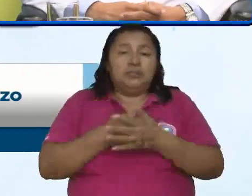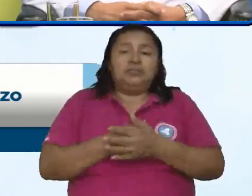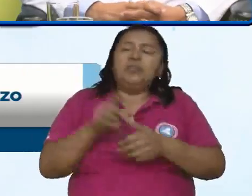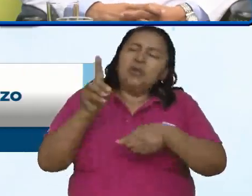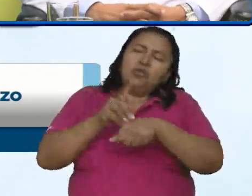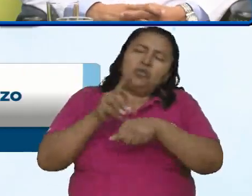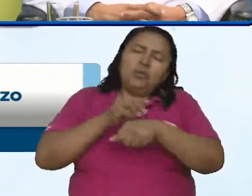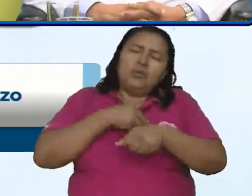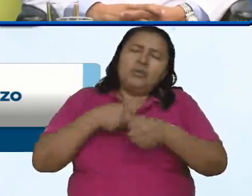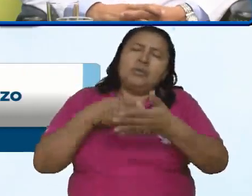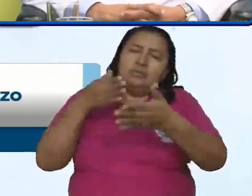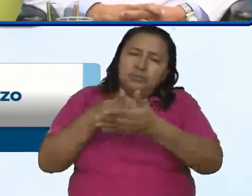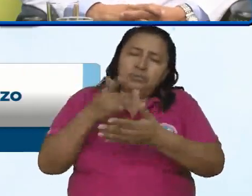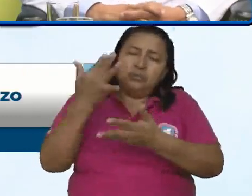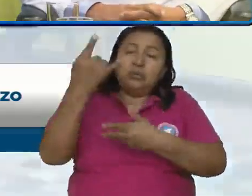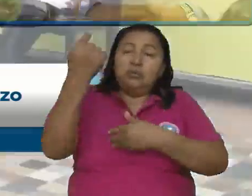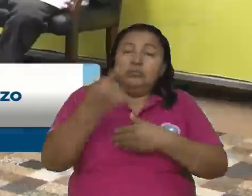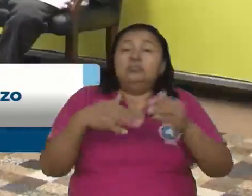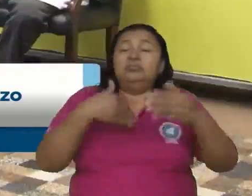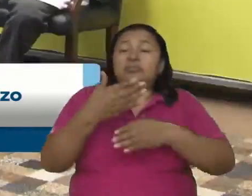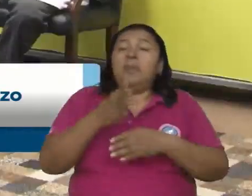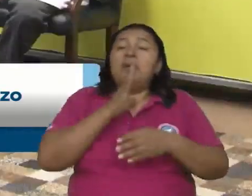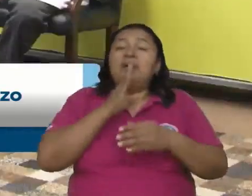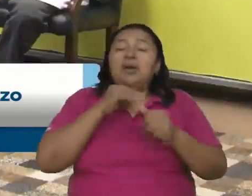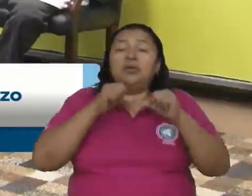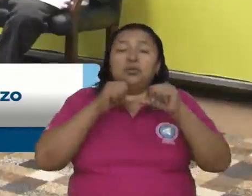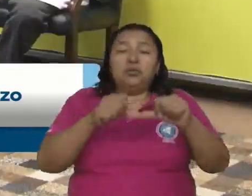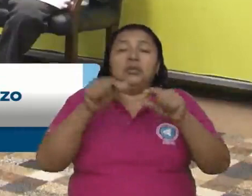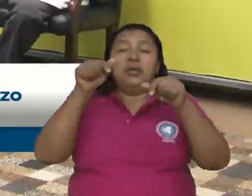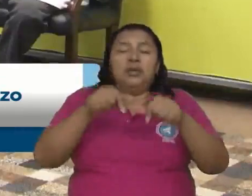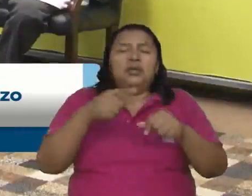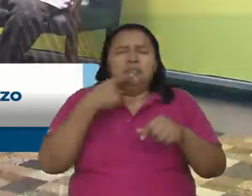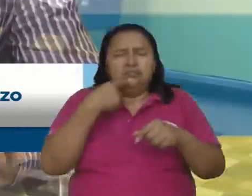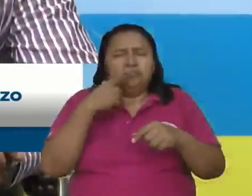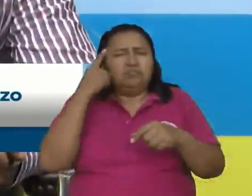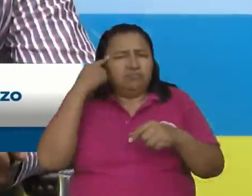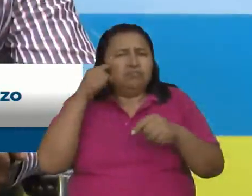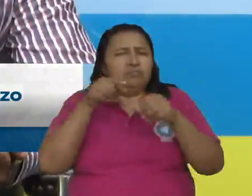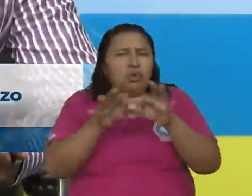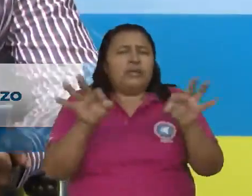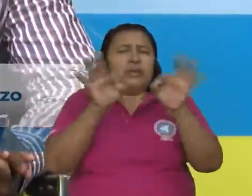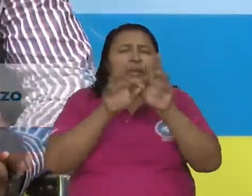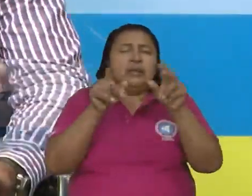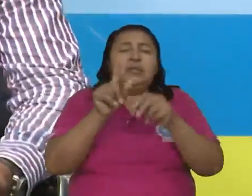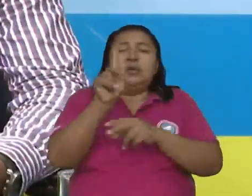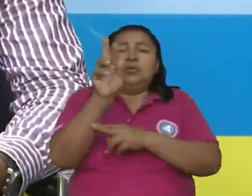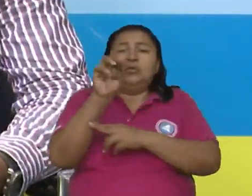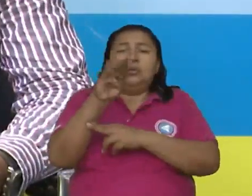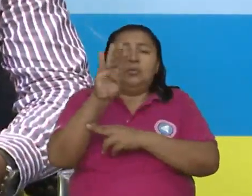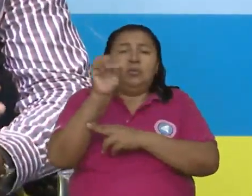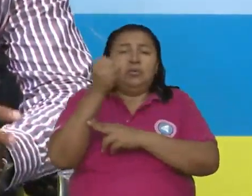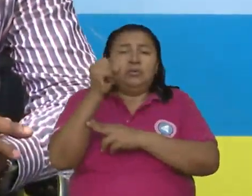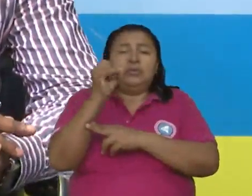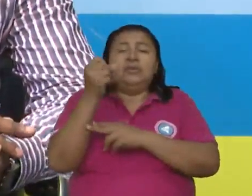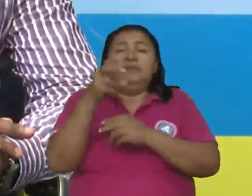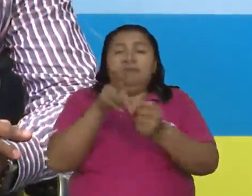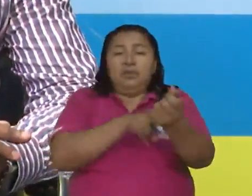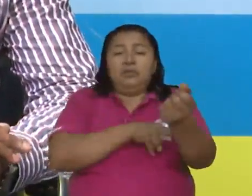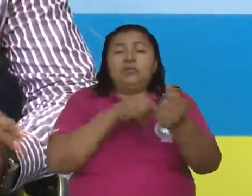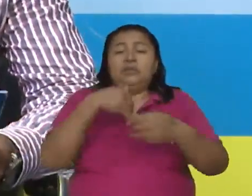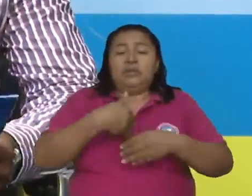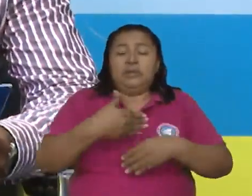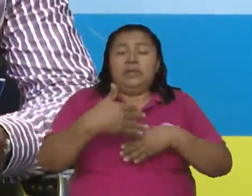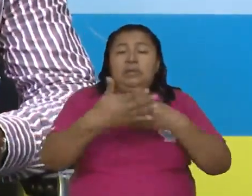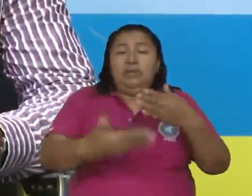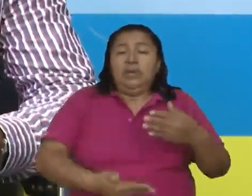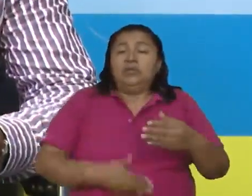una pausa. Cuando regresemos vamos a seguir hablando más sobre este interesante tema que es la trombosis venosa durante el embarazo. Tenemos